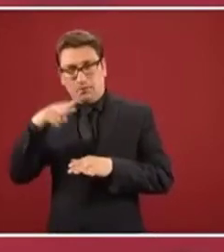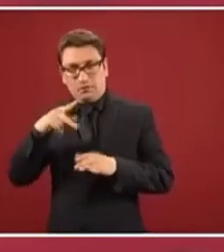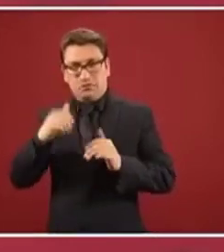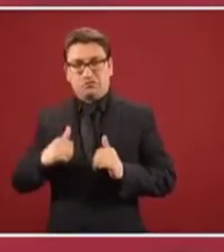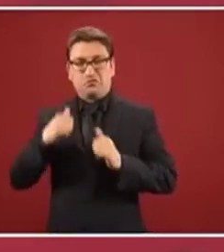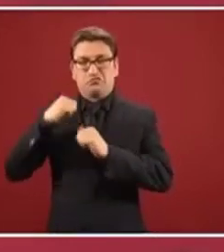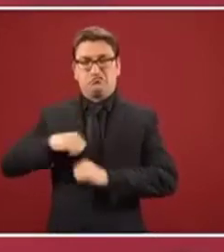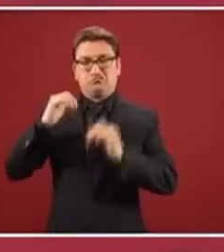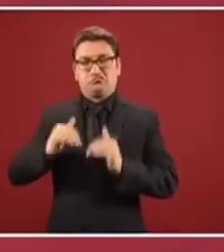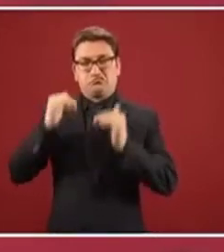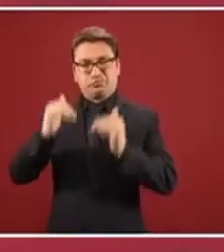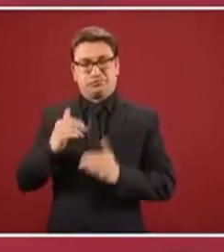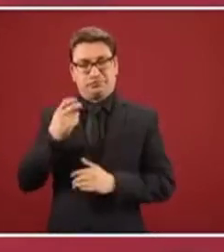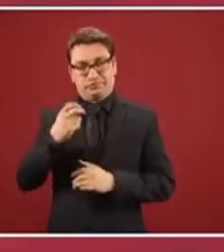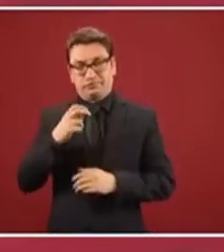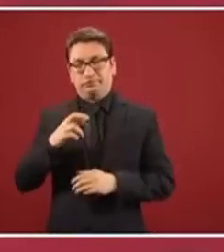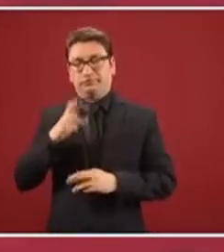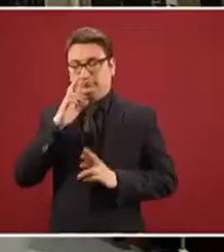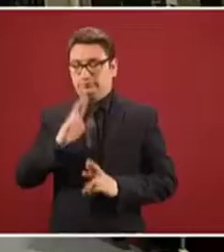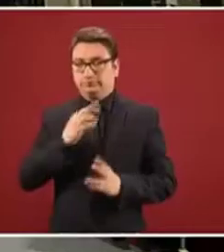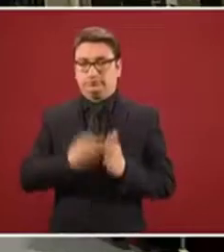México.